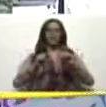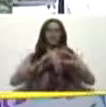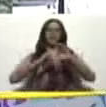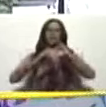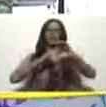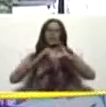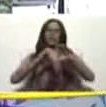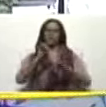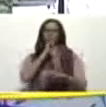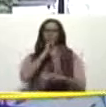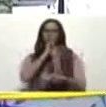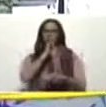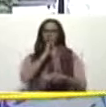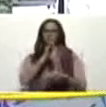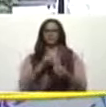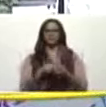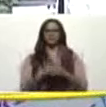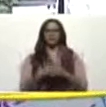e informática,